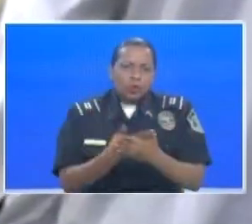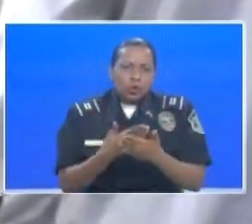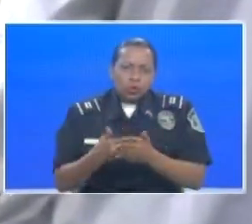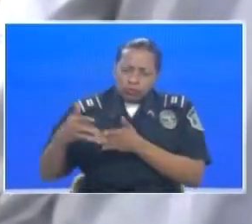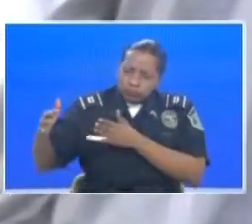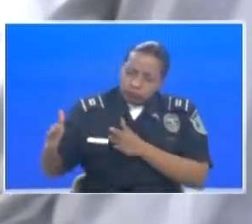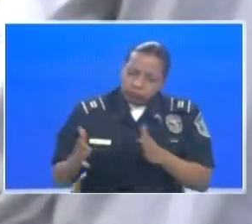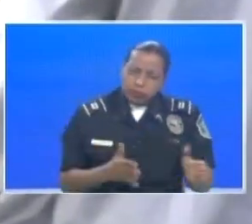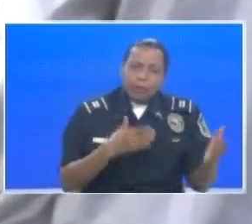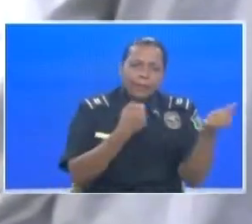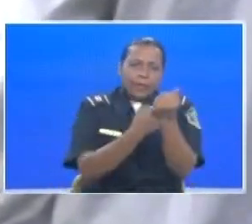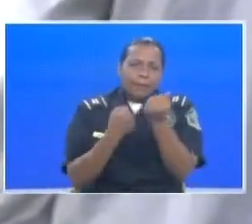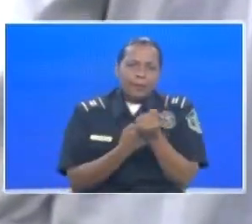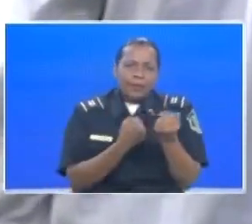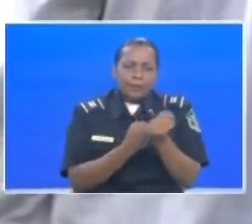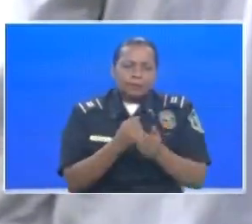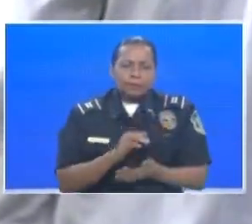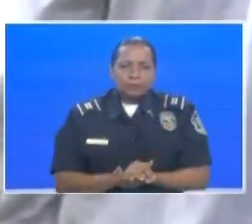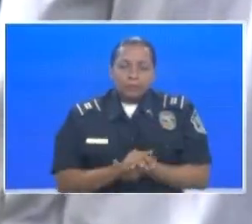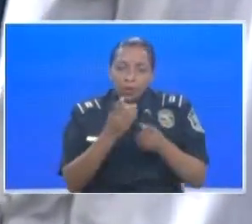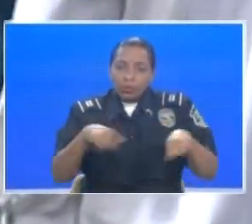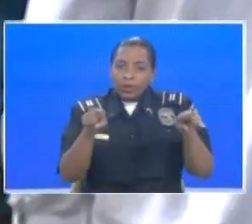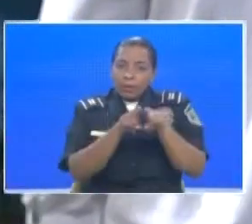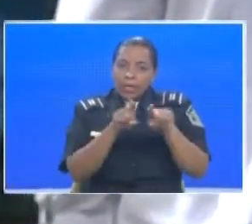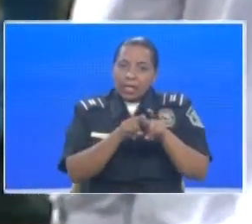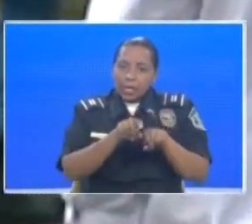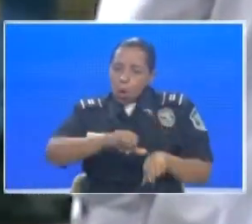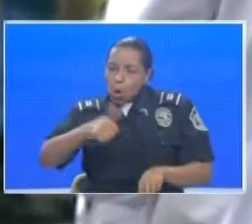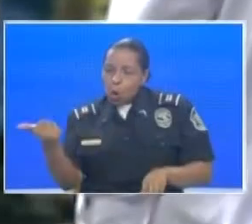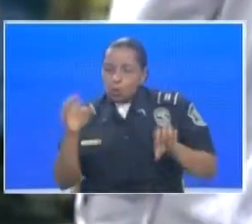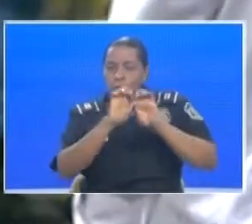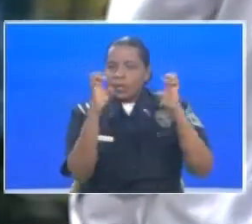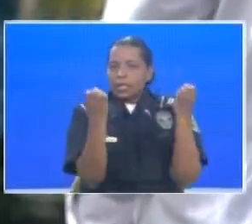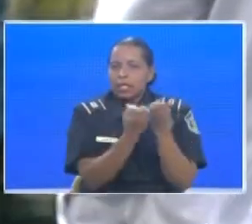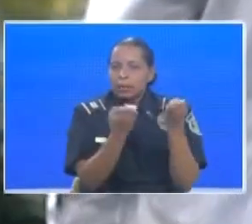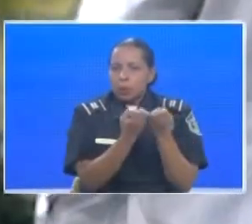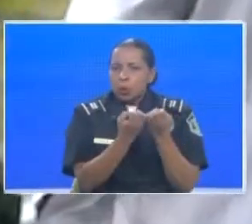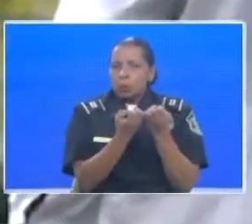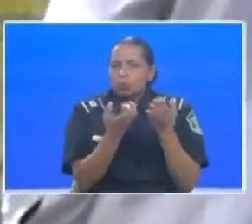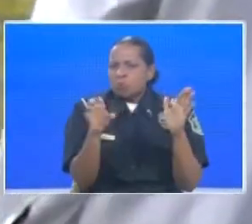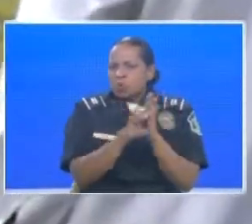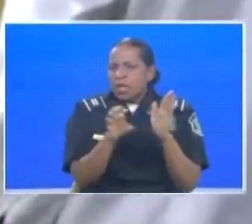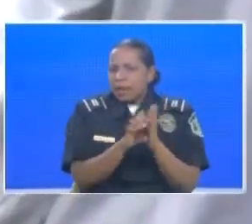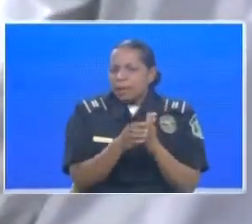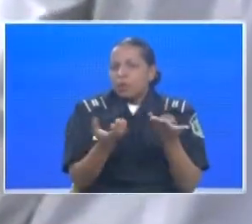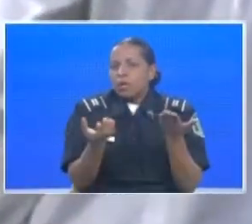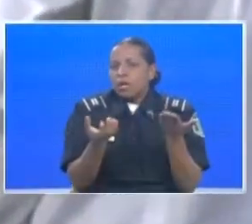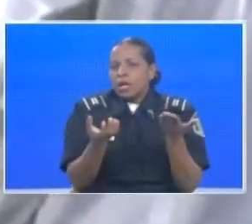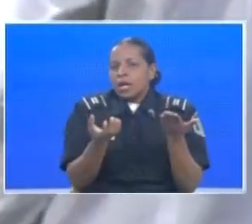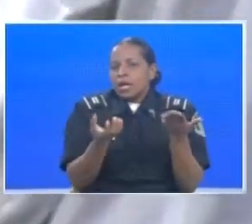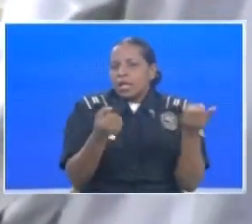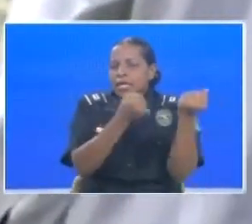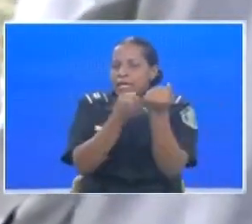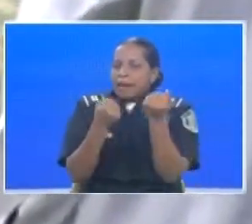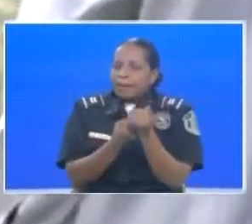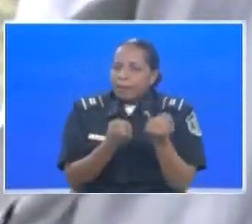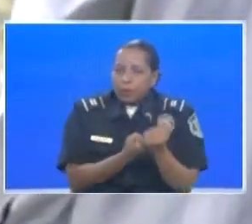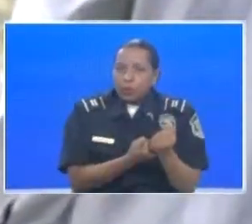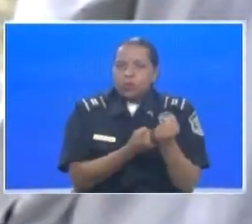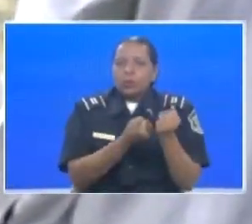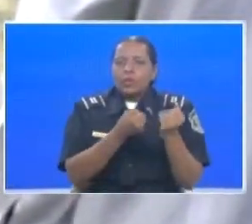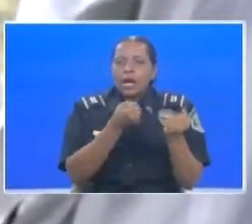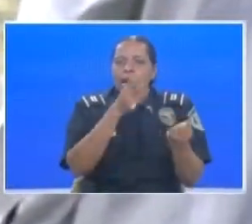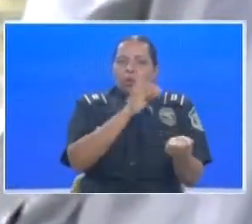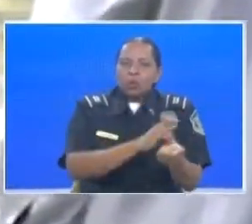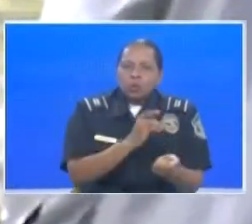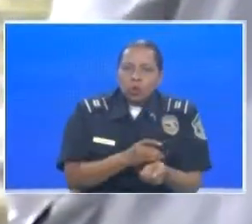preparados para apoyar. Pero también hay otro equipo. Ese es el equipo de asistencia social, que es